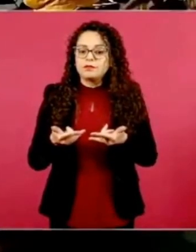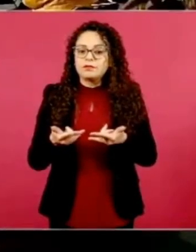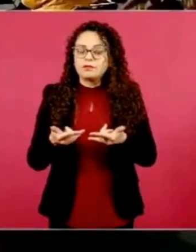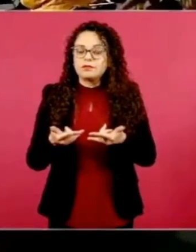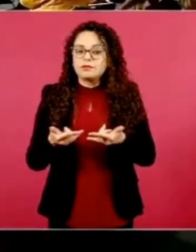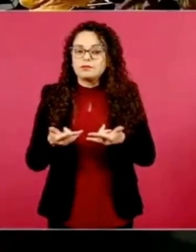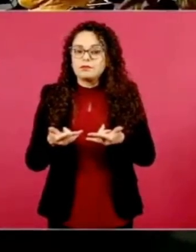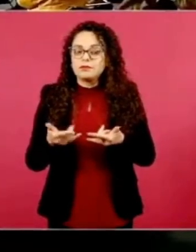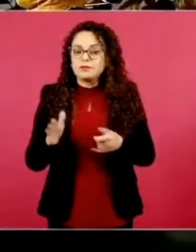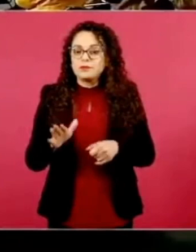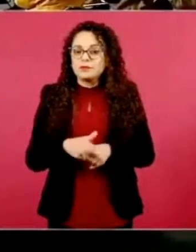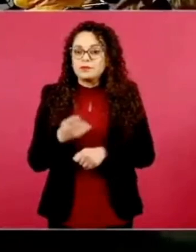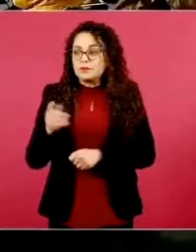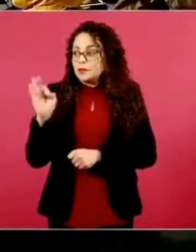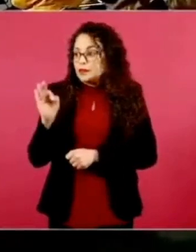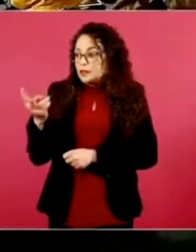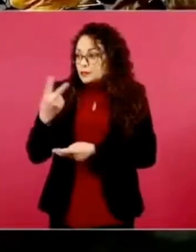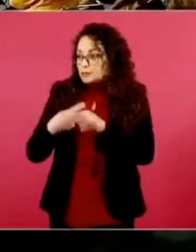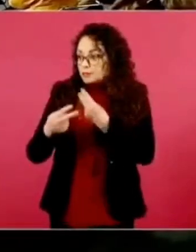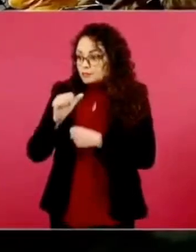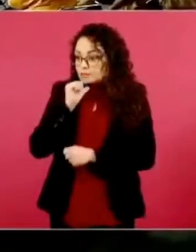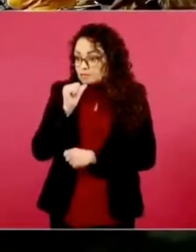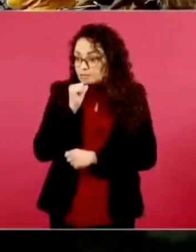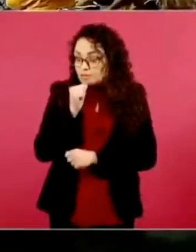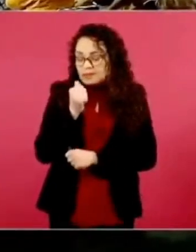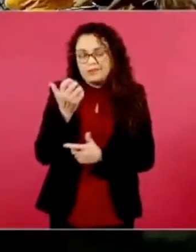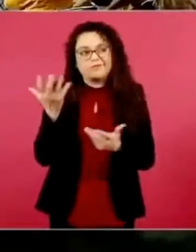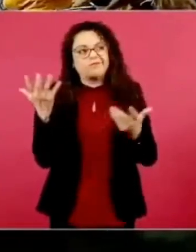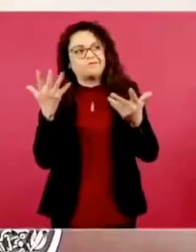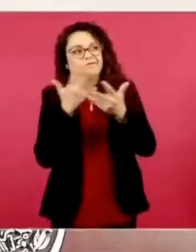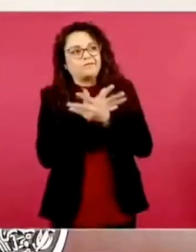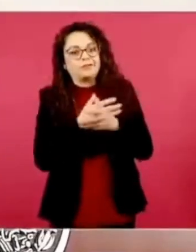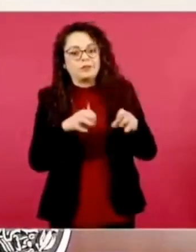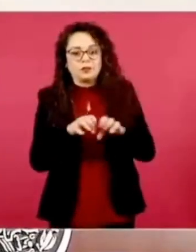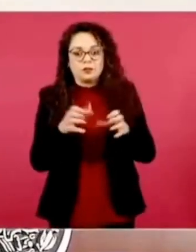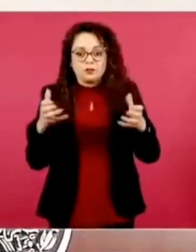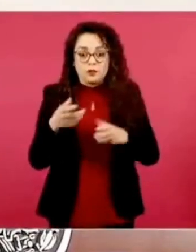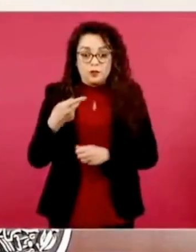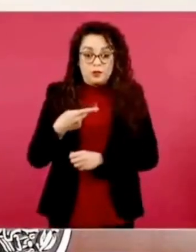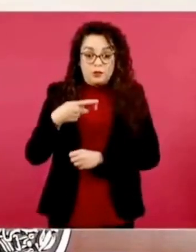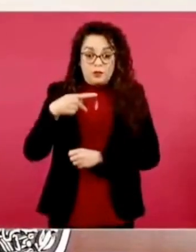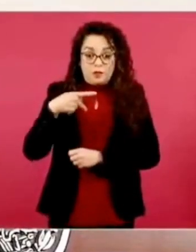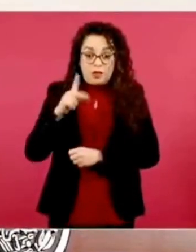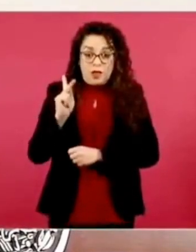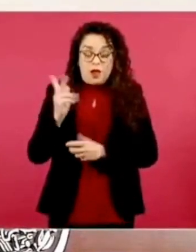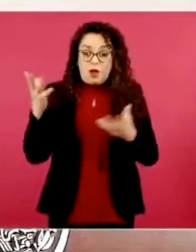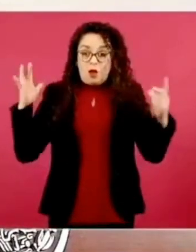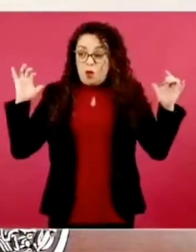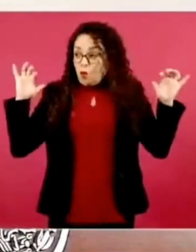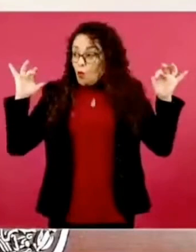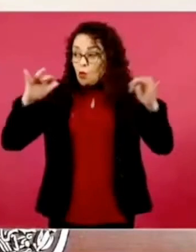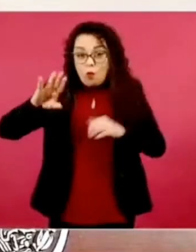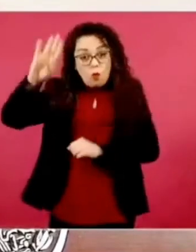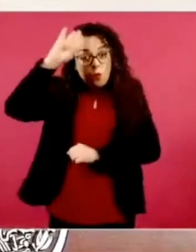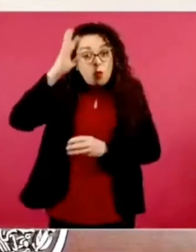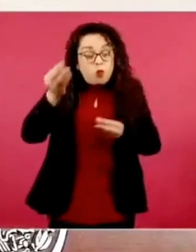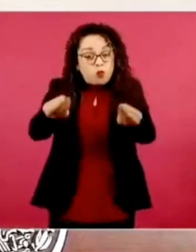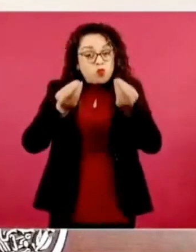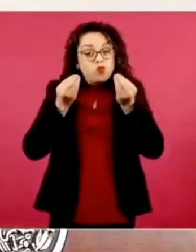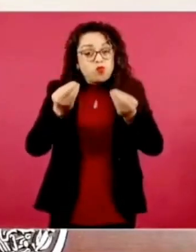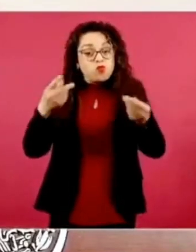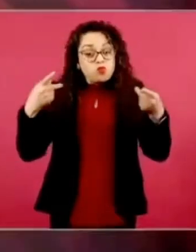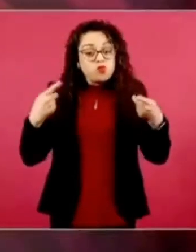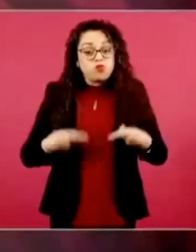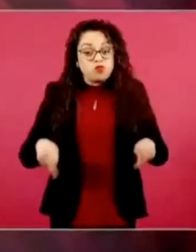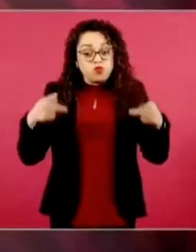Pero si algún día no lo llenaran, no se llenara el Zócalo,